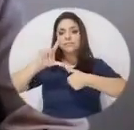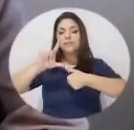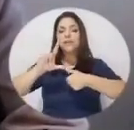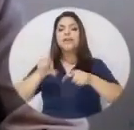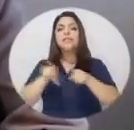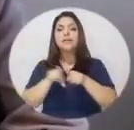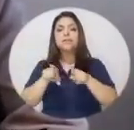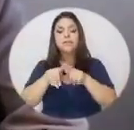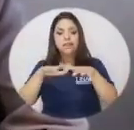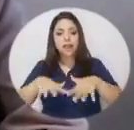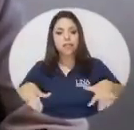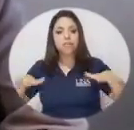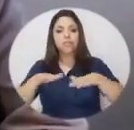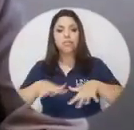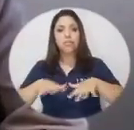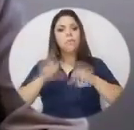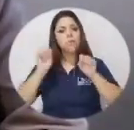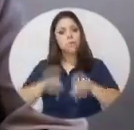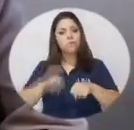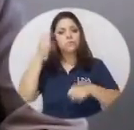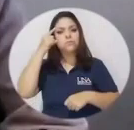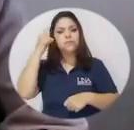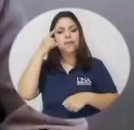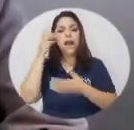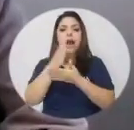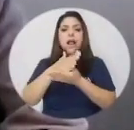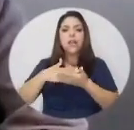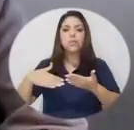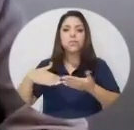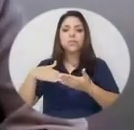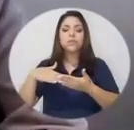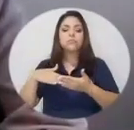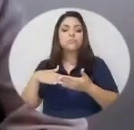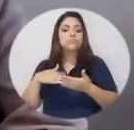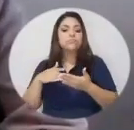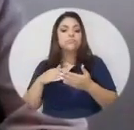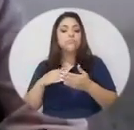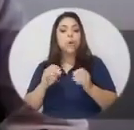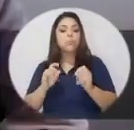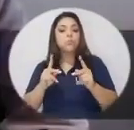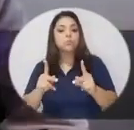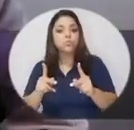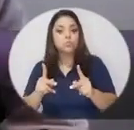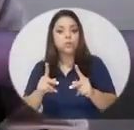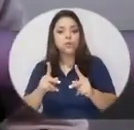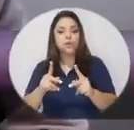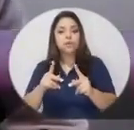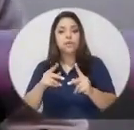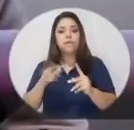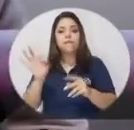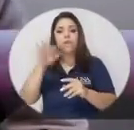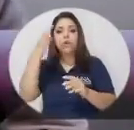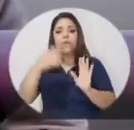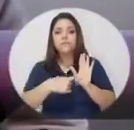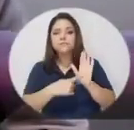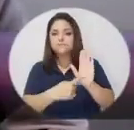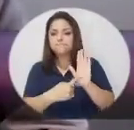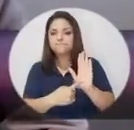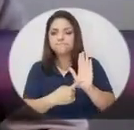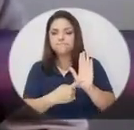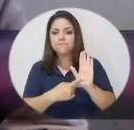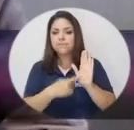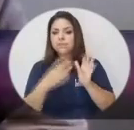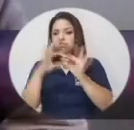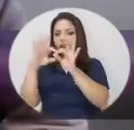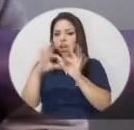región. Entonces podría pensar que a partir de eso podríamos valorar algunos escenarios y